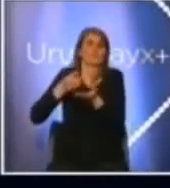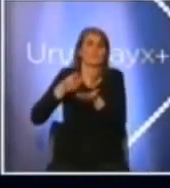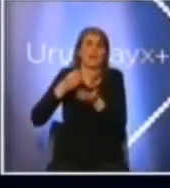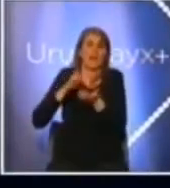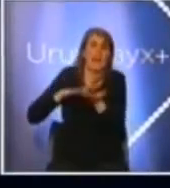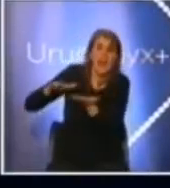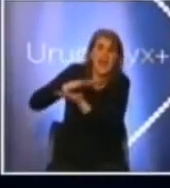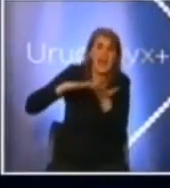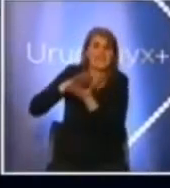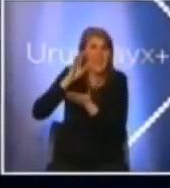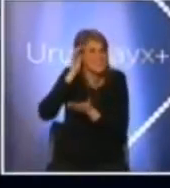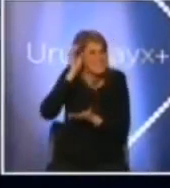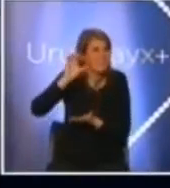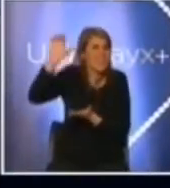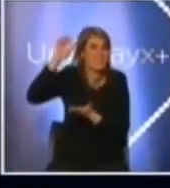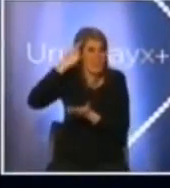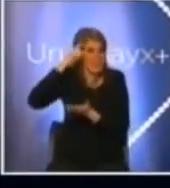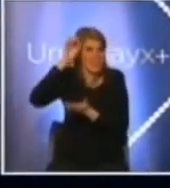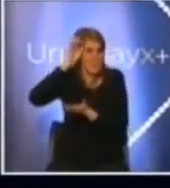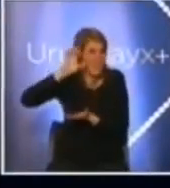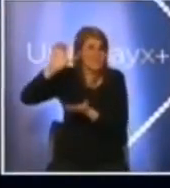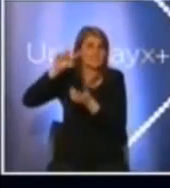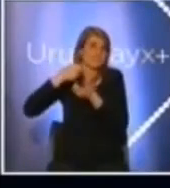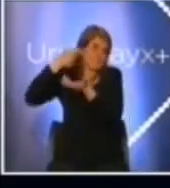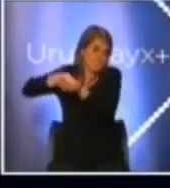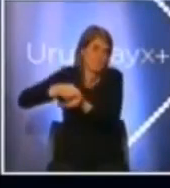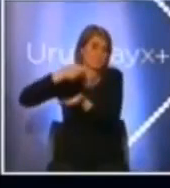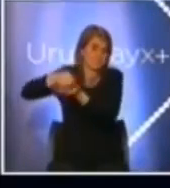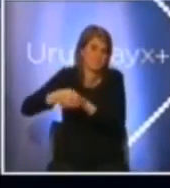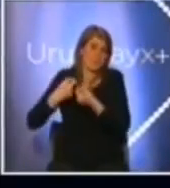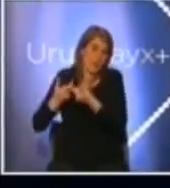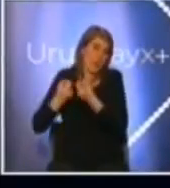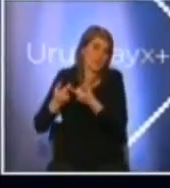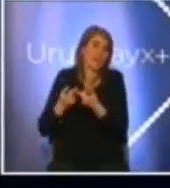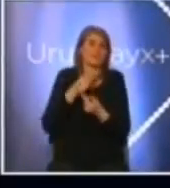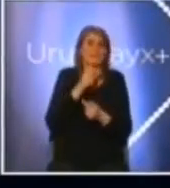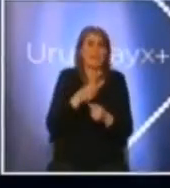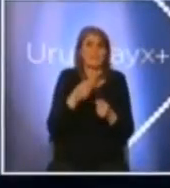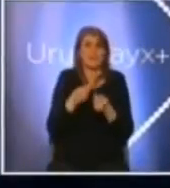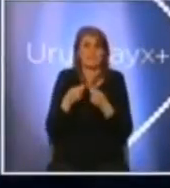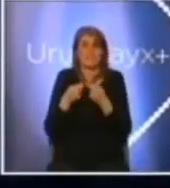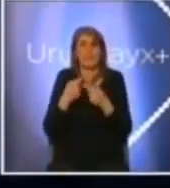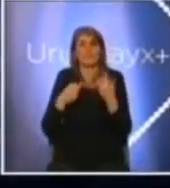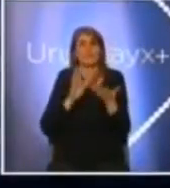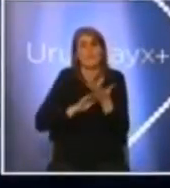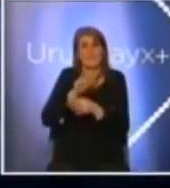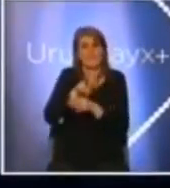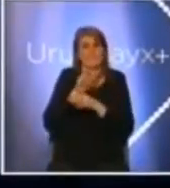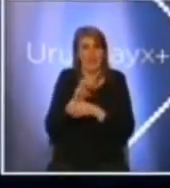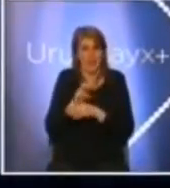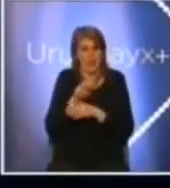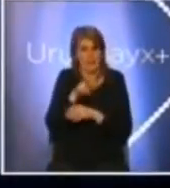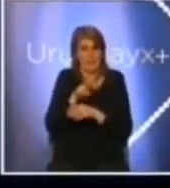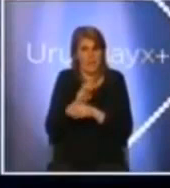áreas estratégicas, así como también a tener en cuenta la generación de incentivos fiscales, por ejemplo,